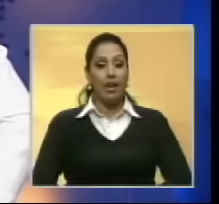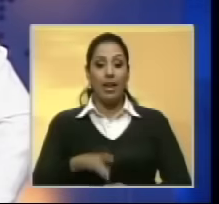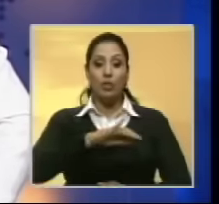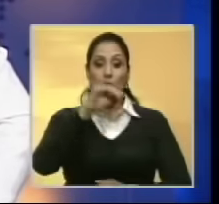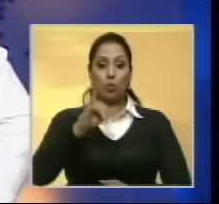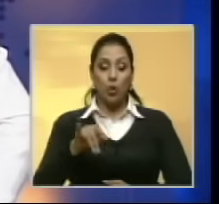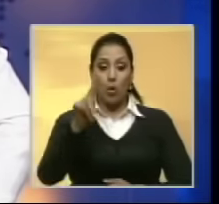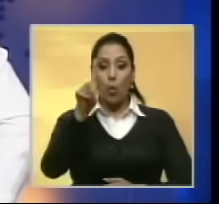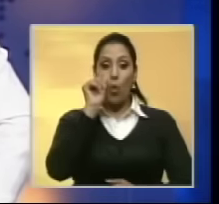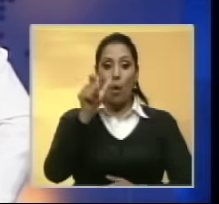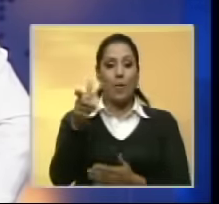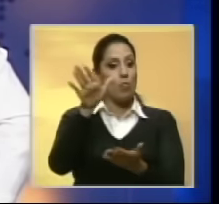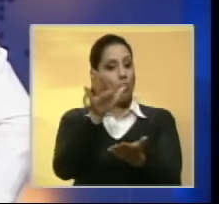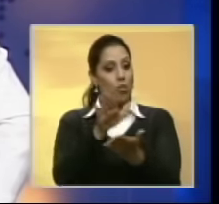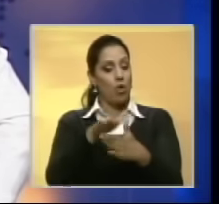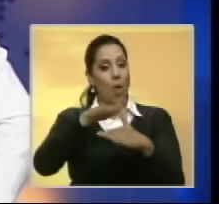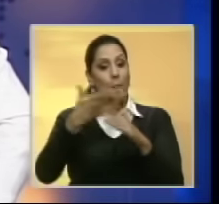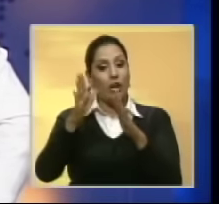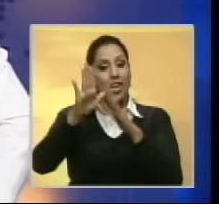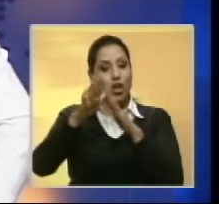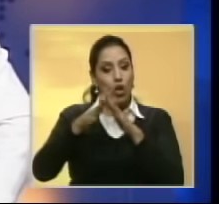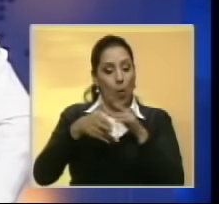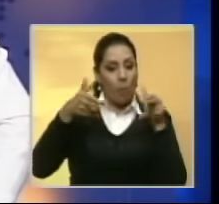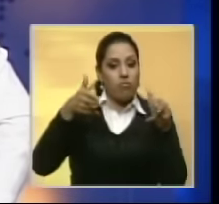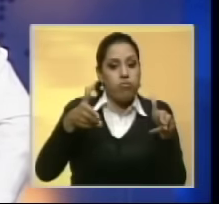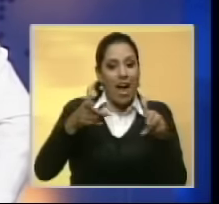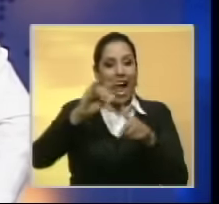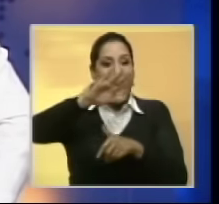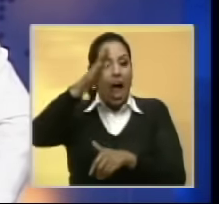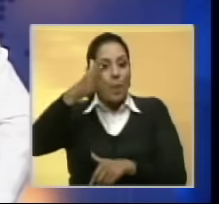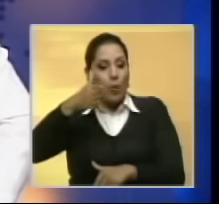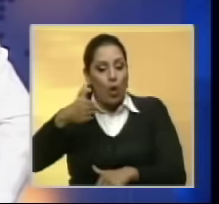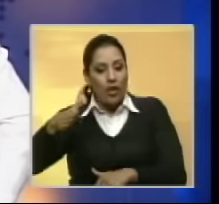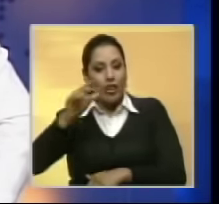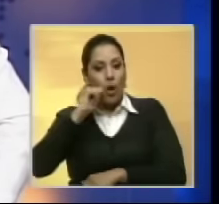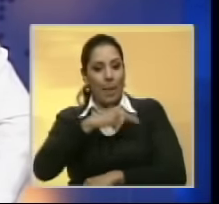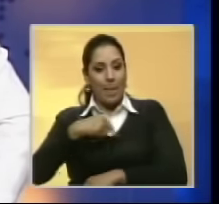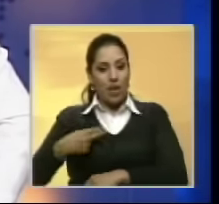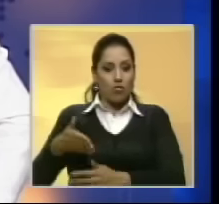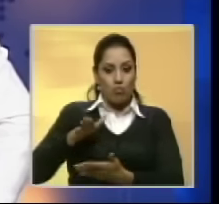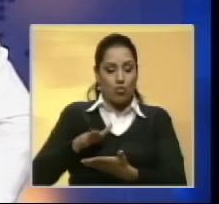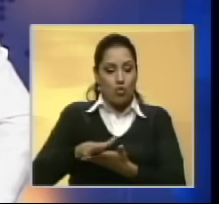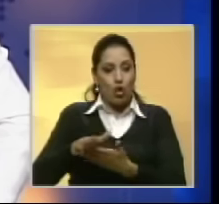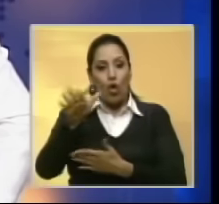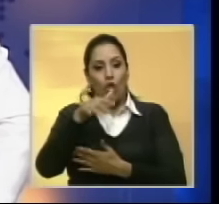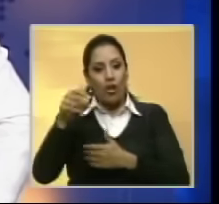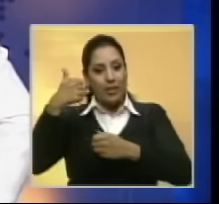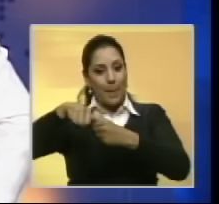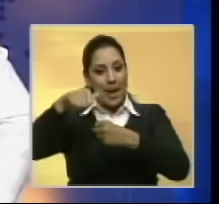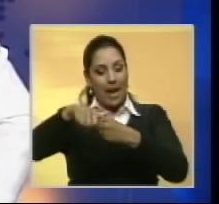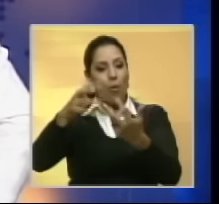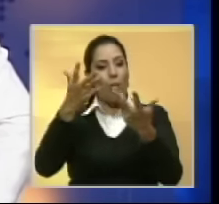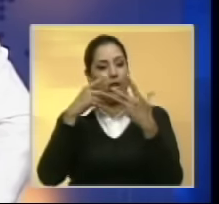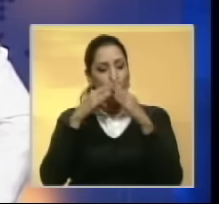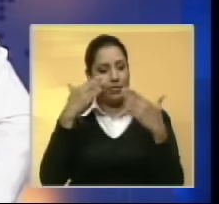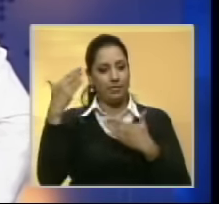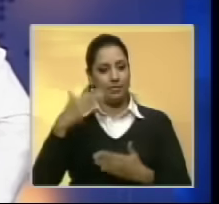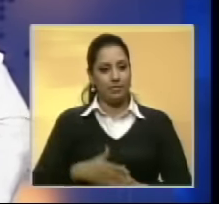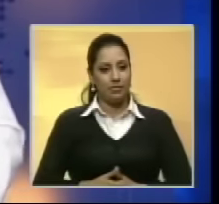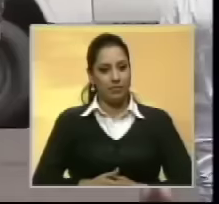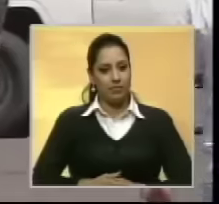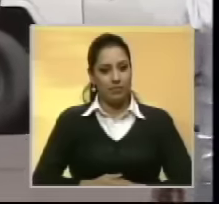En Zulia, un hombre murió tras robar y someter al dueño de una camioneta en el sector La Rotaria del municipio de Maracaibo. Jenny Soto nos amplía la